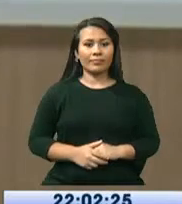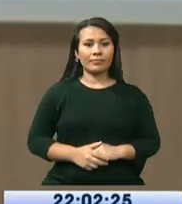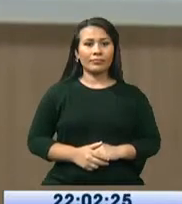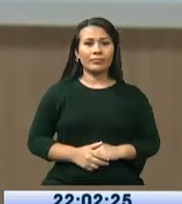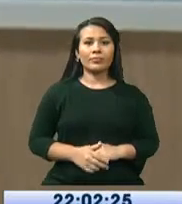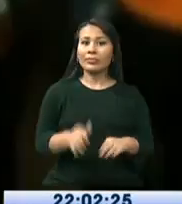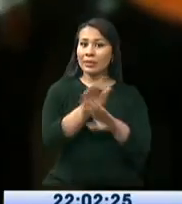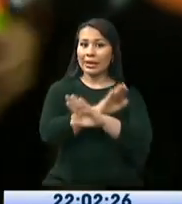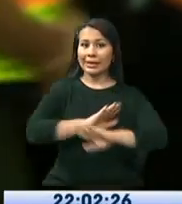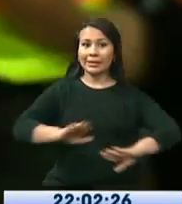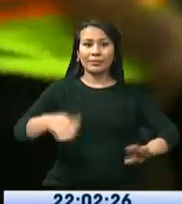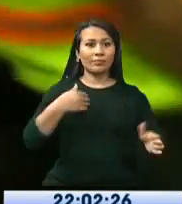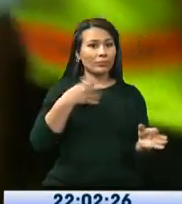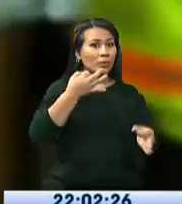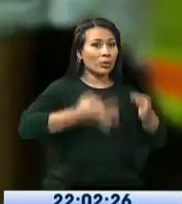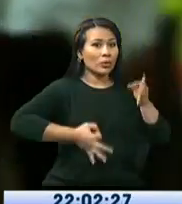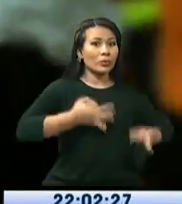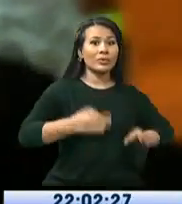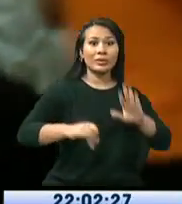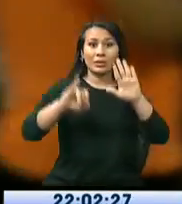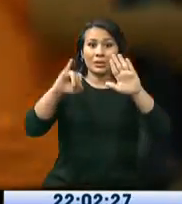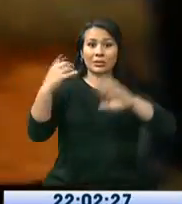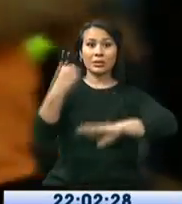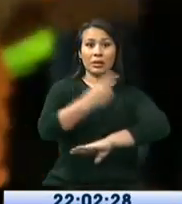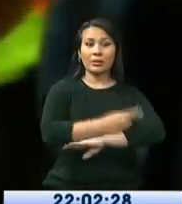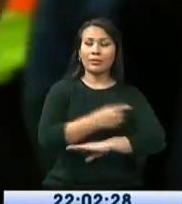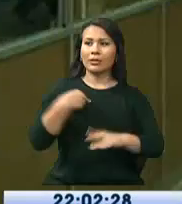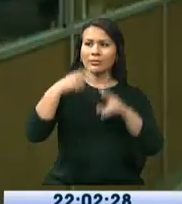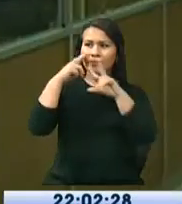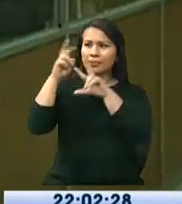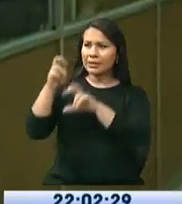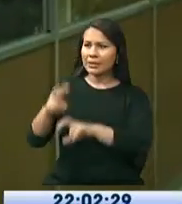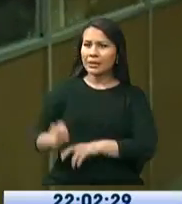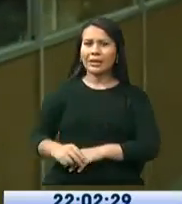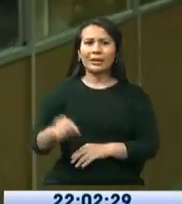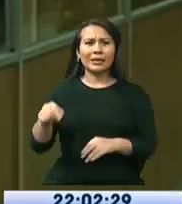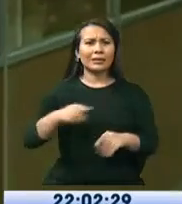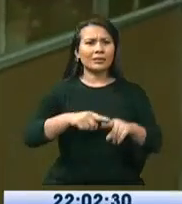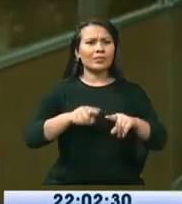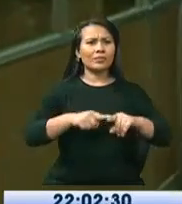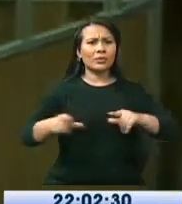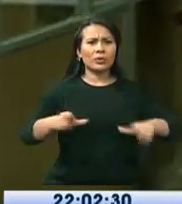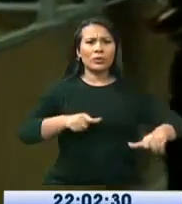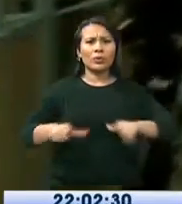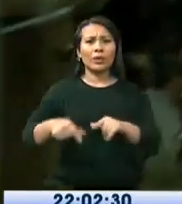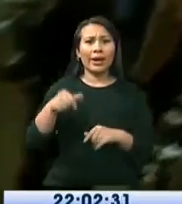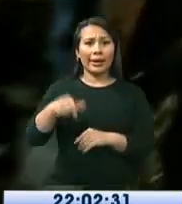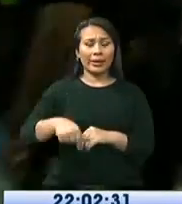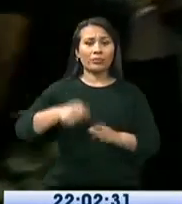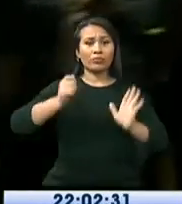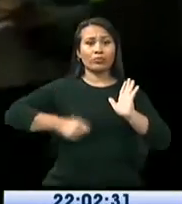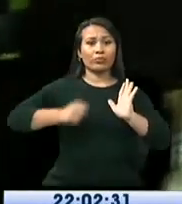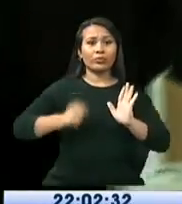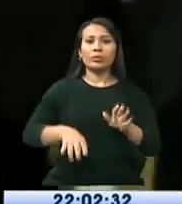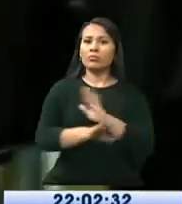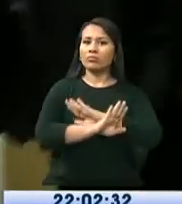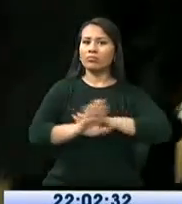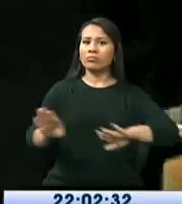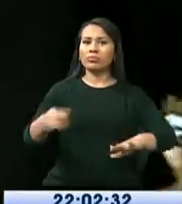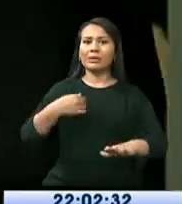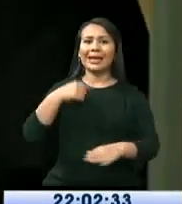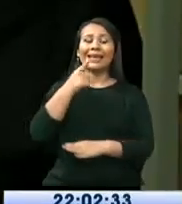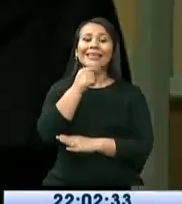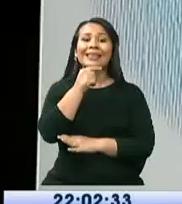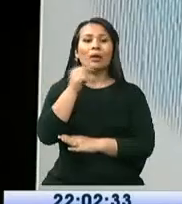Tras una audiencia de juzgamiento de 6 días de duración, el Tribunal Décimo de Garantías Penales del Guayas emitió su fallo sobre Simuy